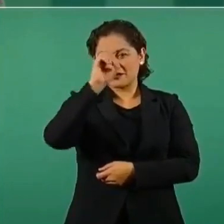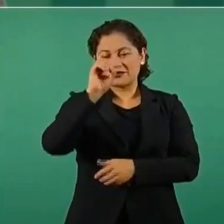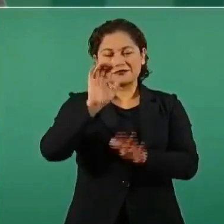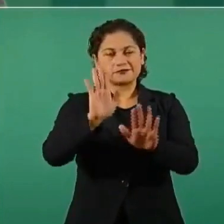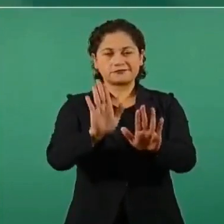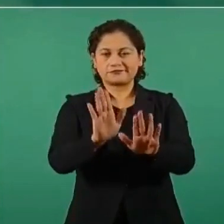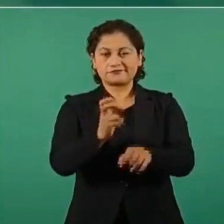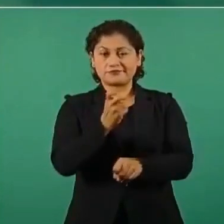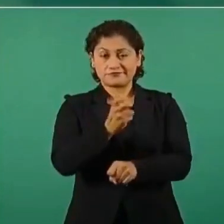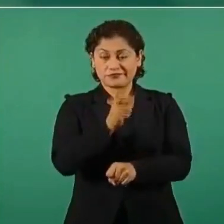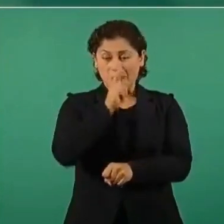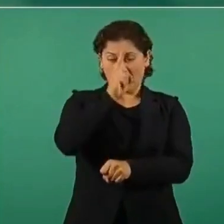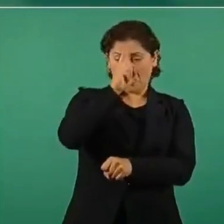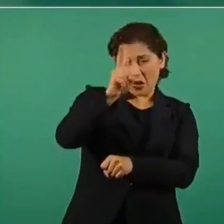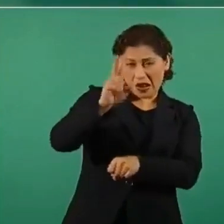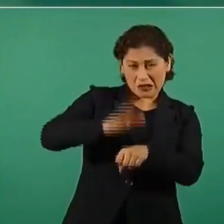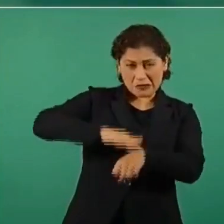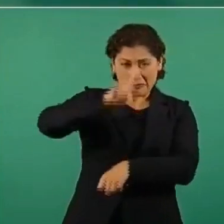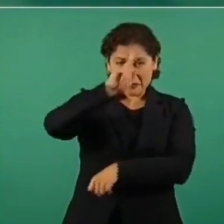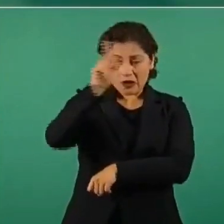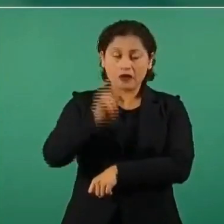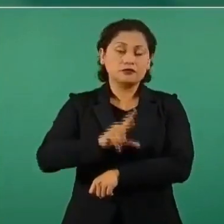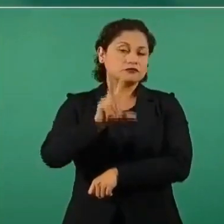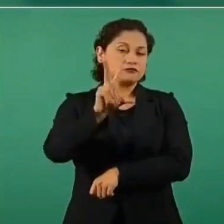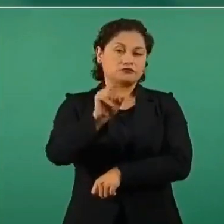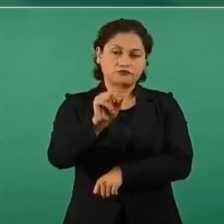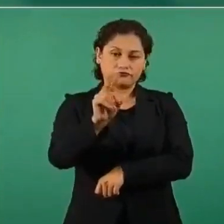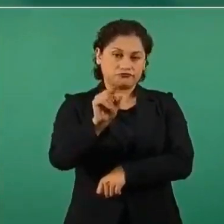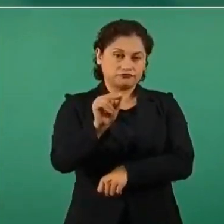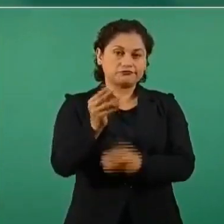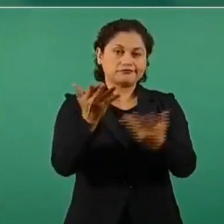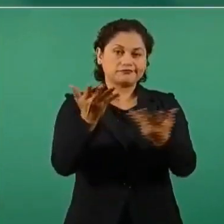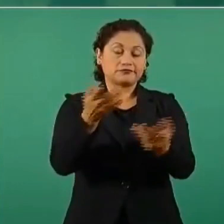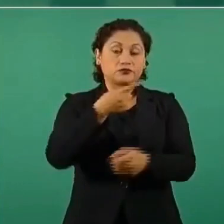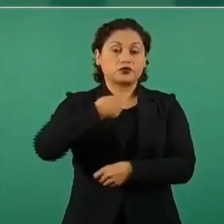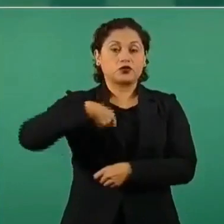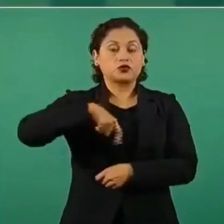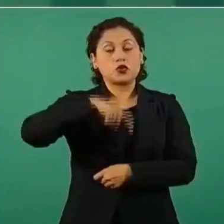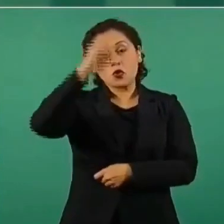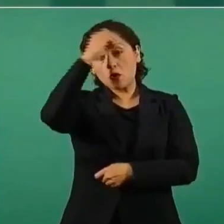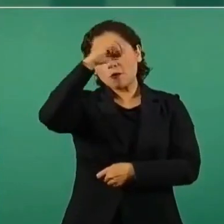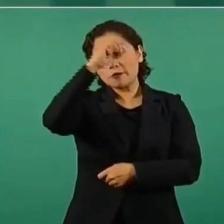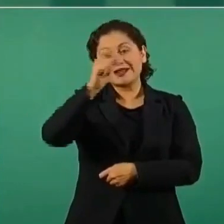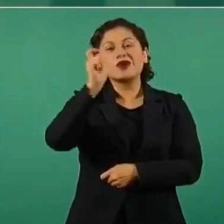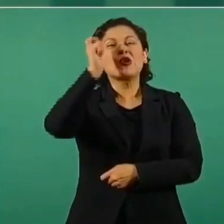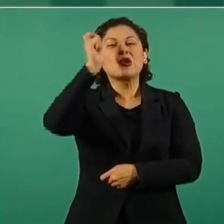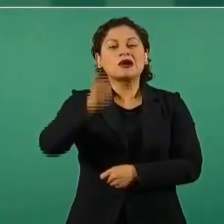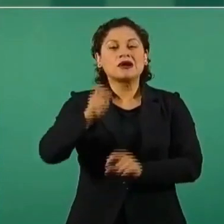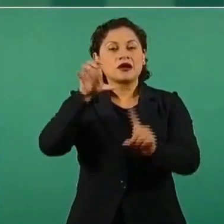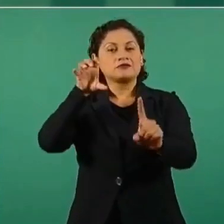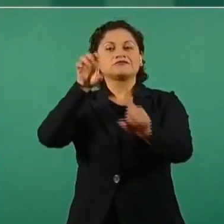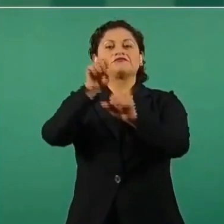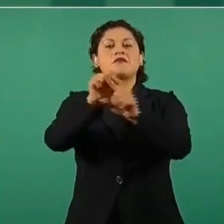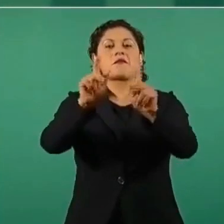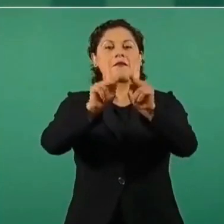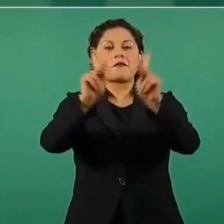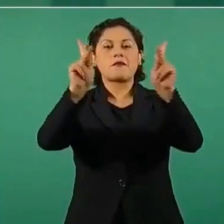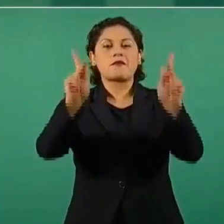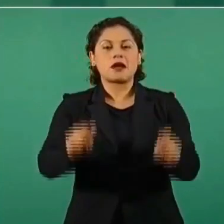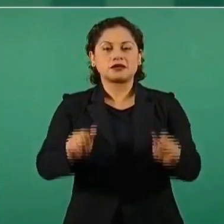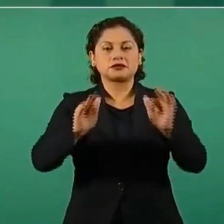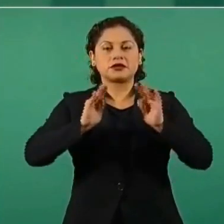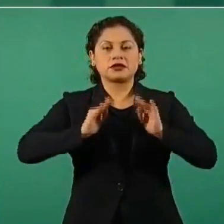desechamos esa posibilidad. Nosotros pensamos que la paz y la tranquilidad son frutos de la